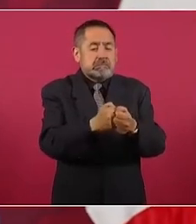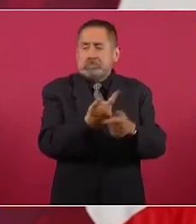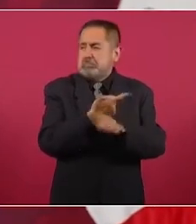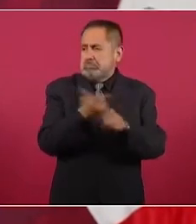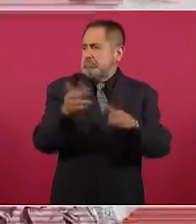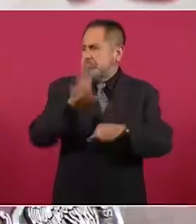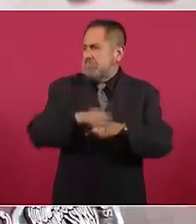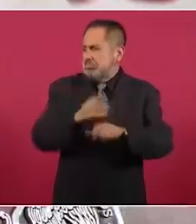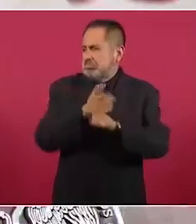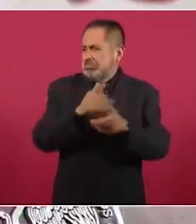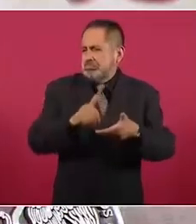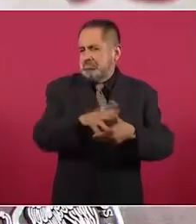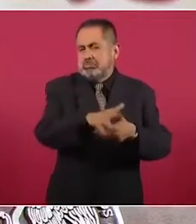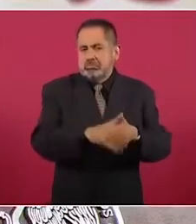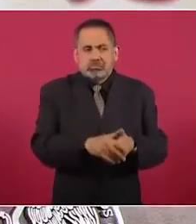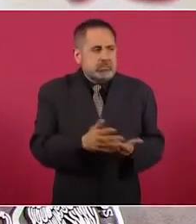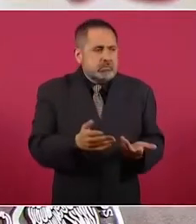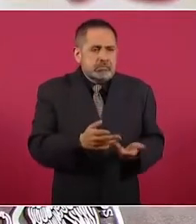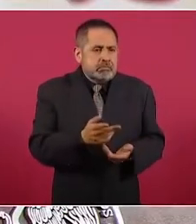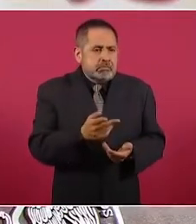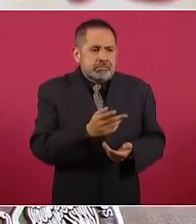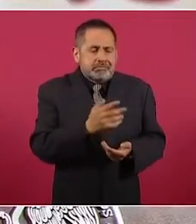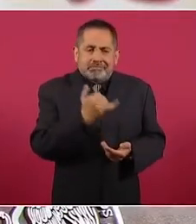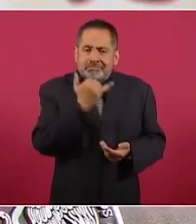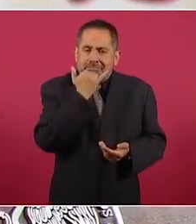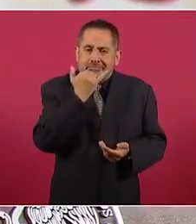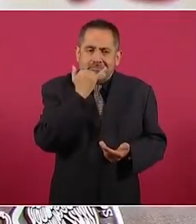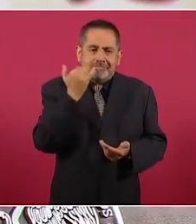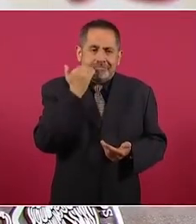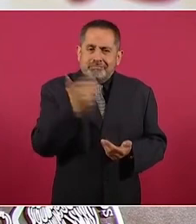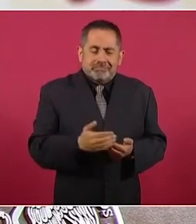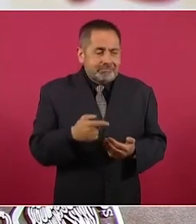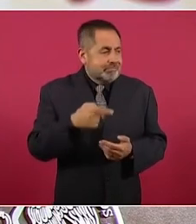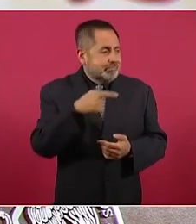con una superficie enorme?